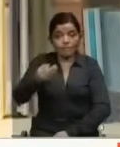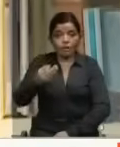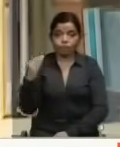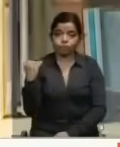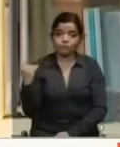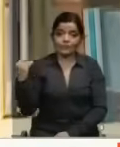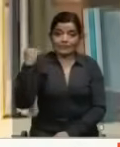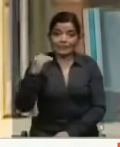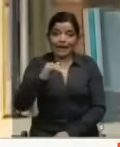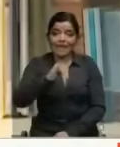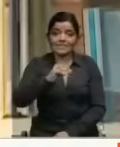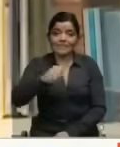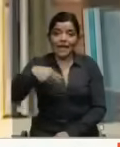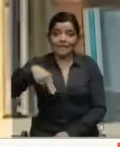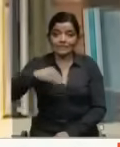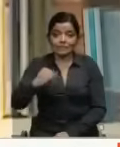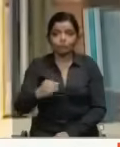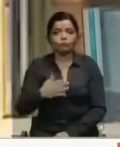va a pelear